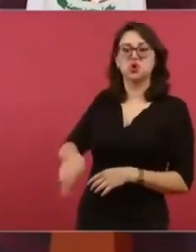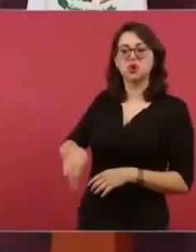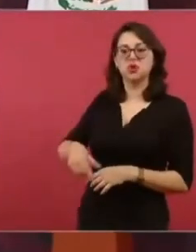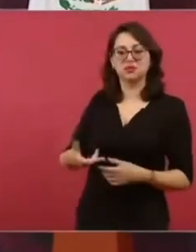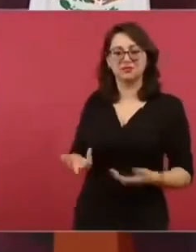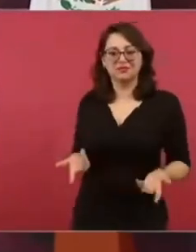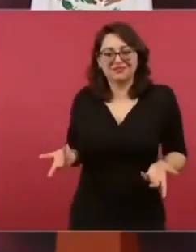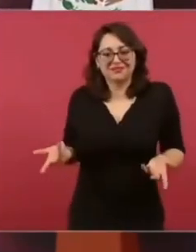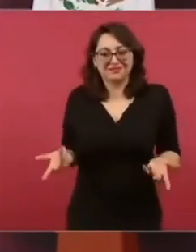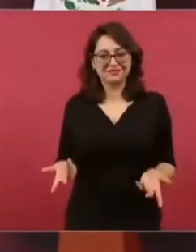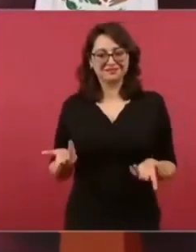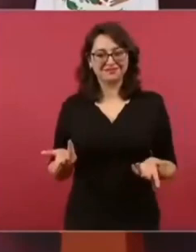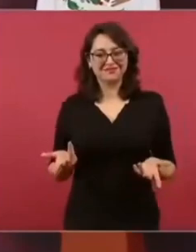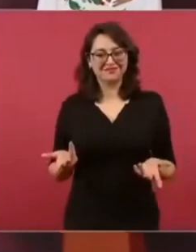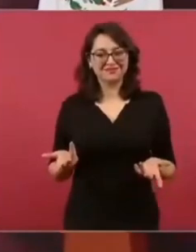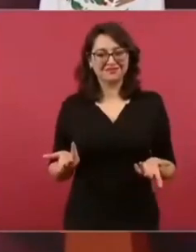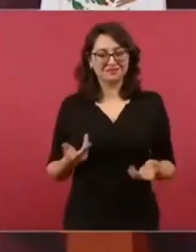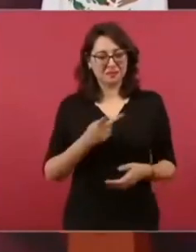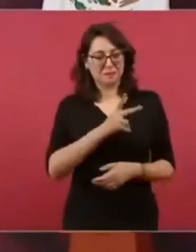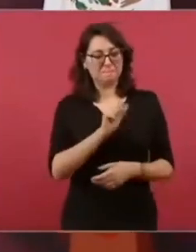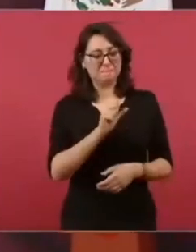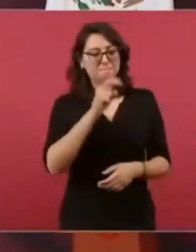¿Cómo votó el PAN?